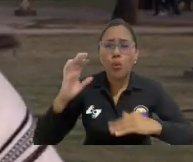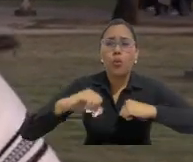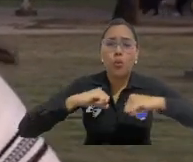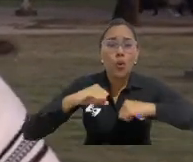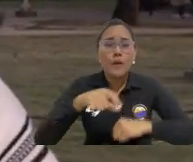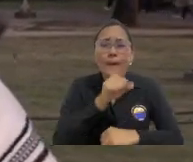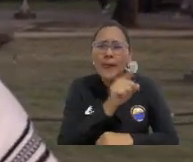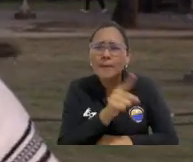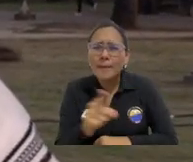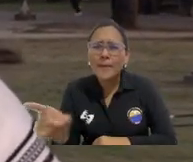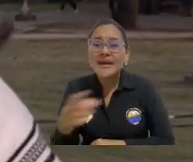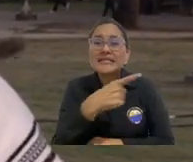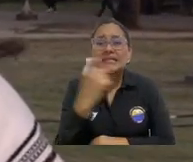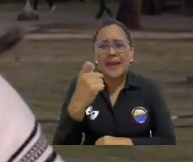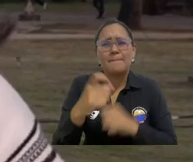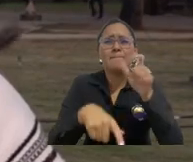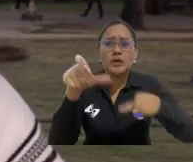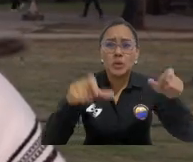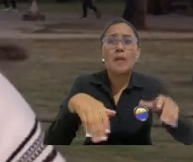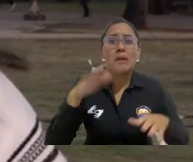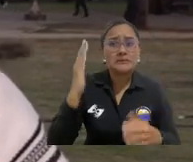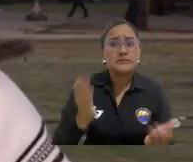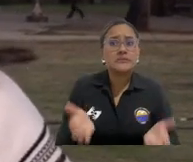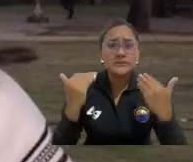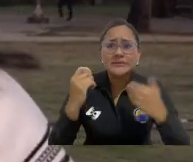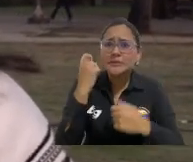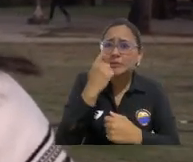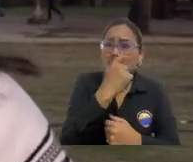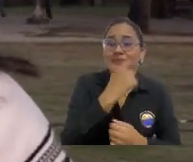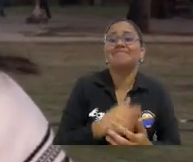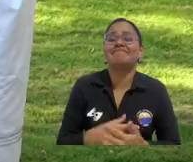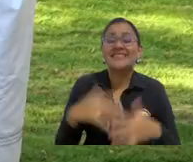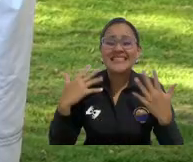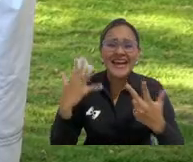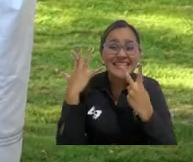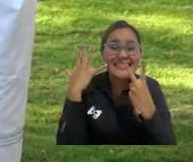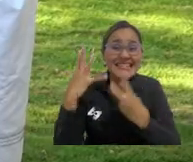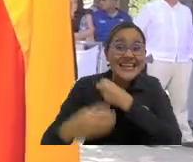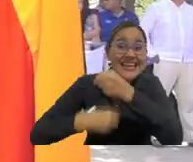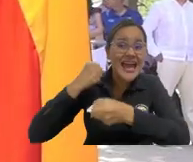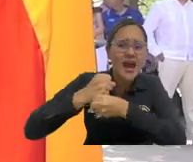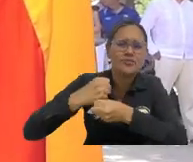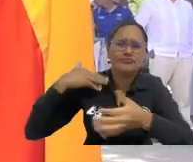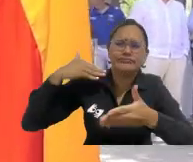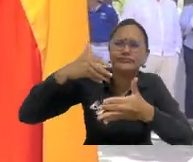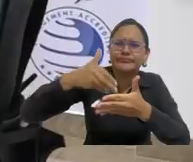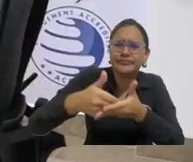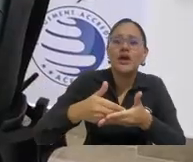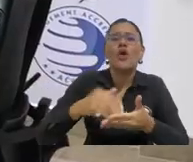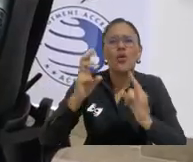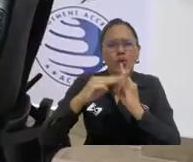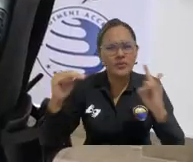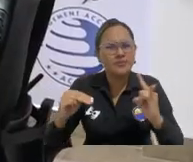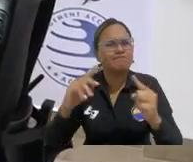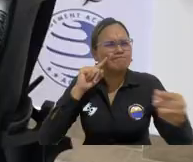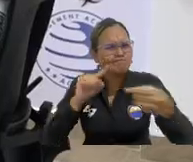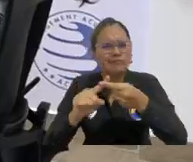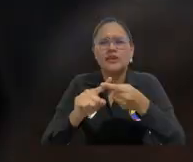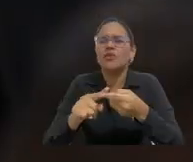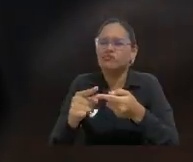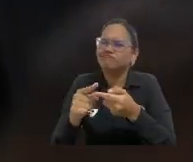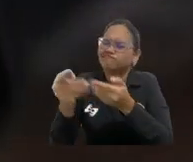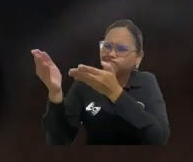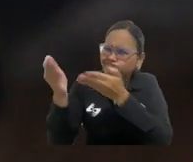casi 100 personas En beneficio y queremos continuar Durante los últimos 7 años un Magdalena ha generado